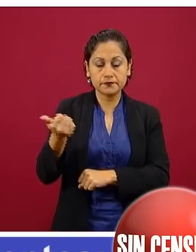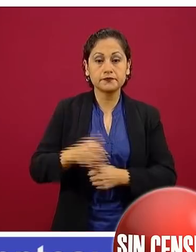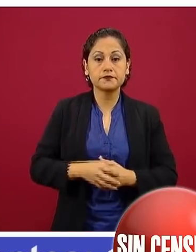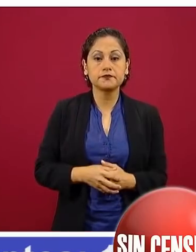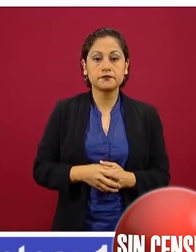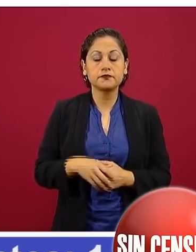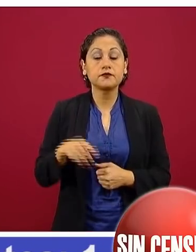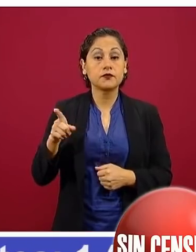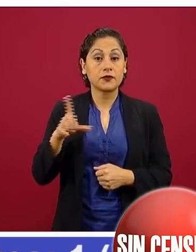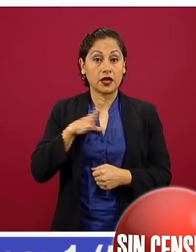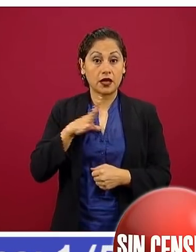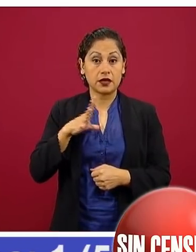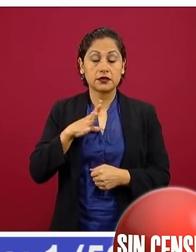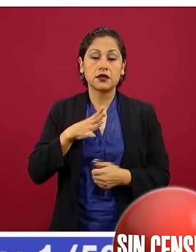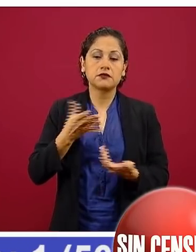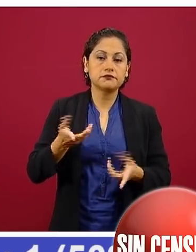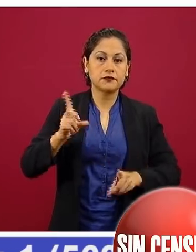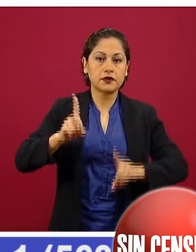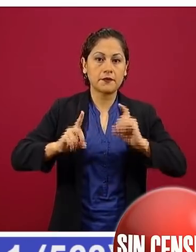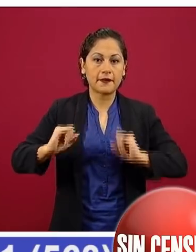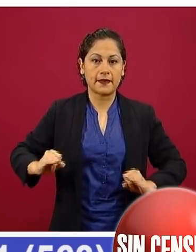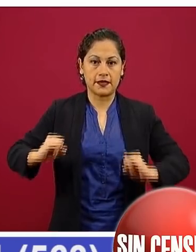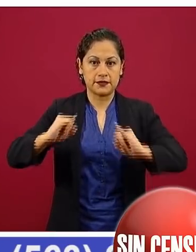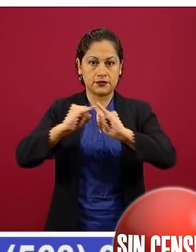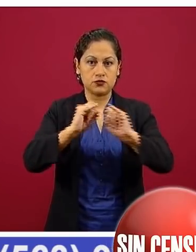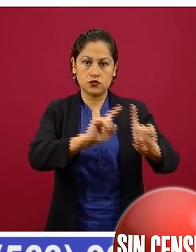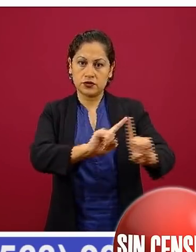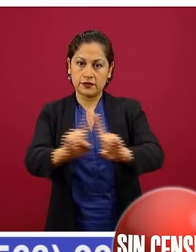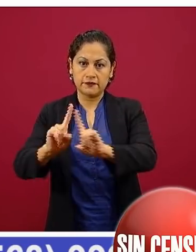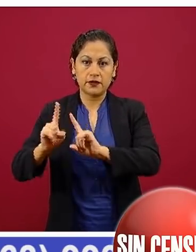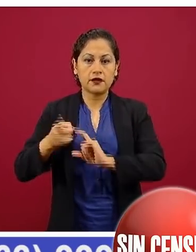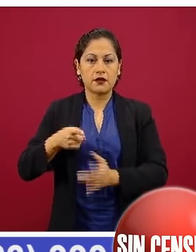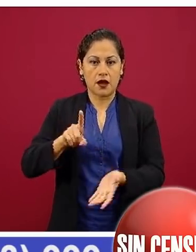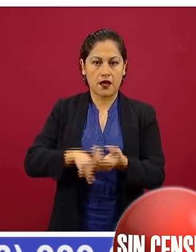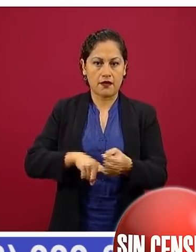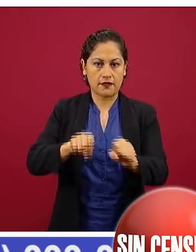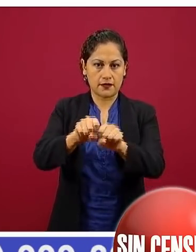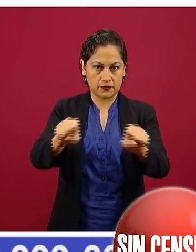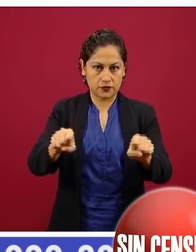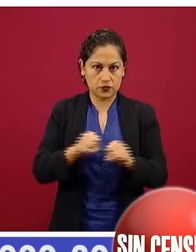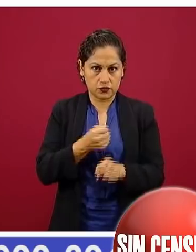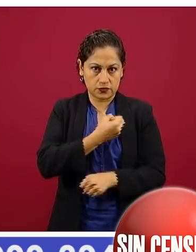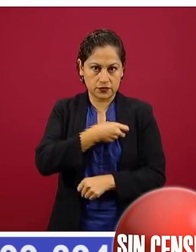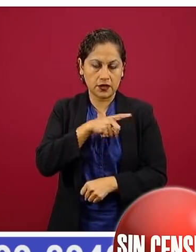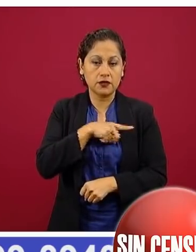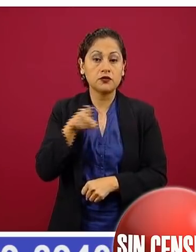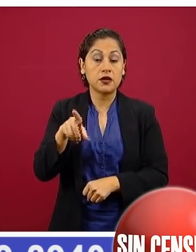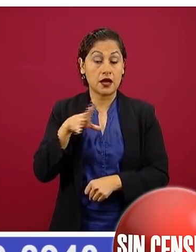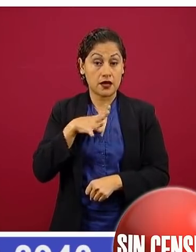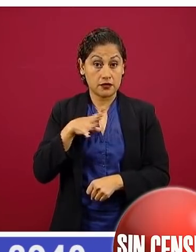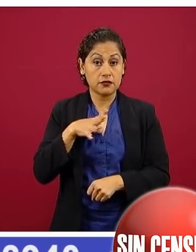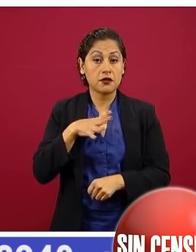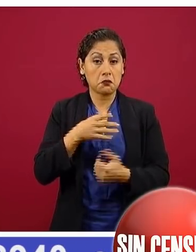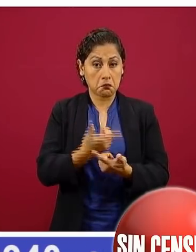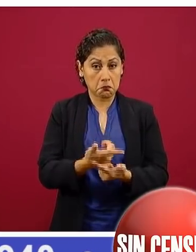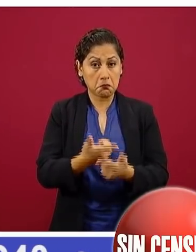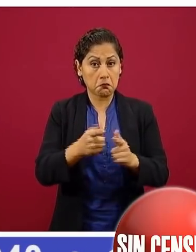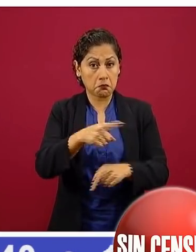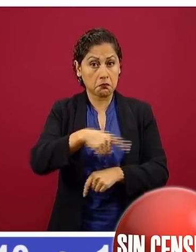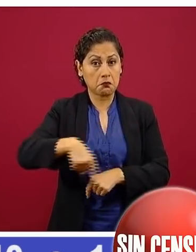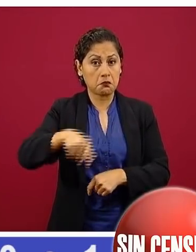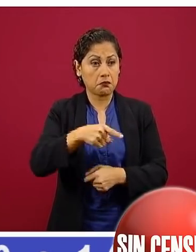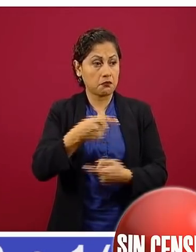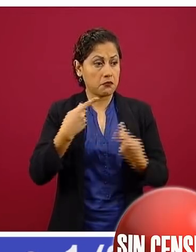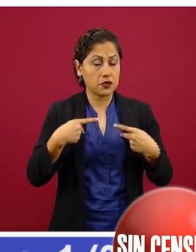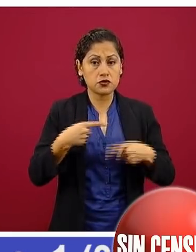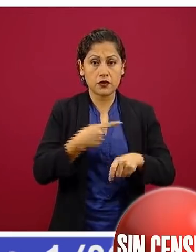por institución de atención. Todas las instituciones del sector salud, insistimos, están disponibles y han estado disponibles para atender